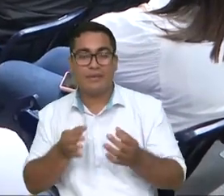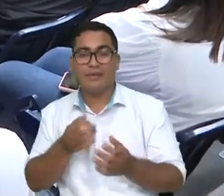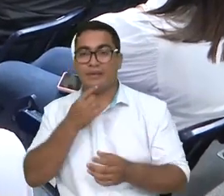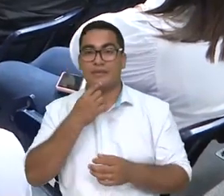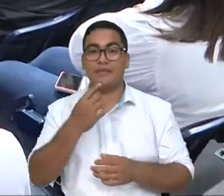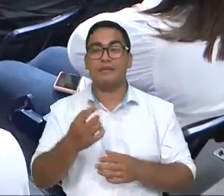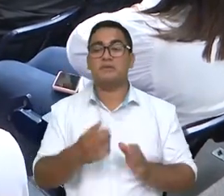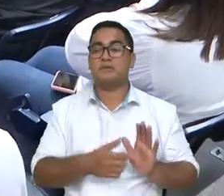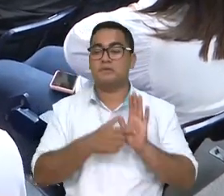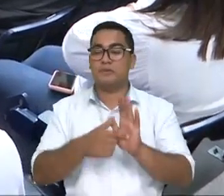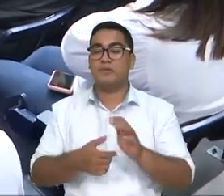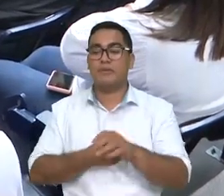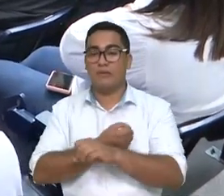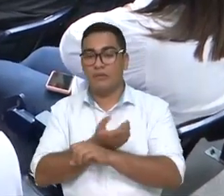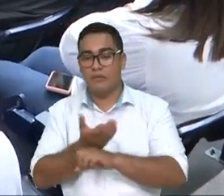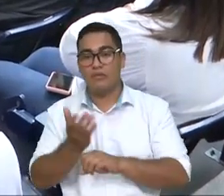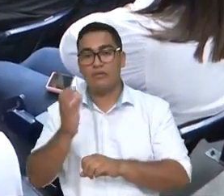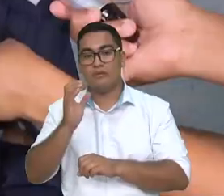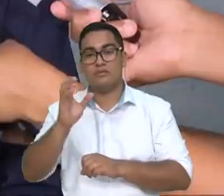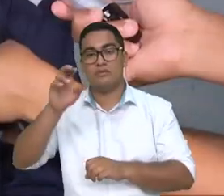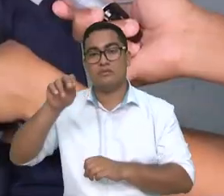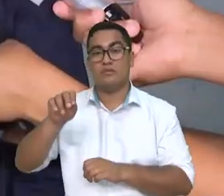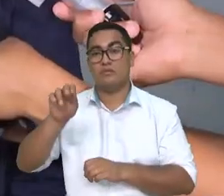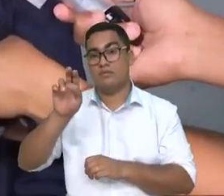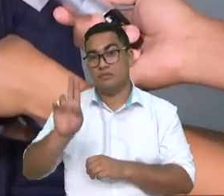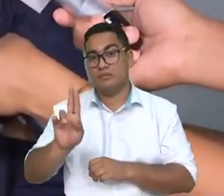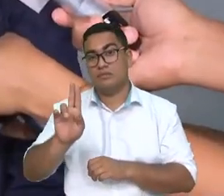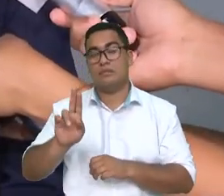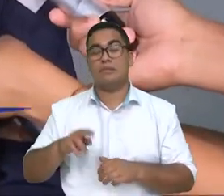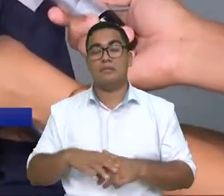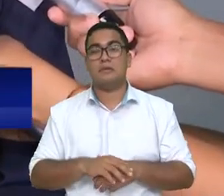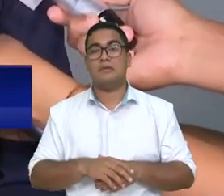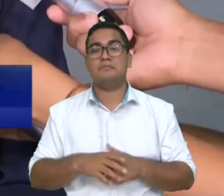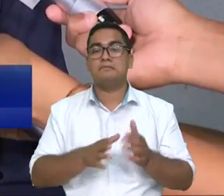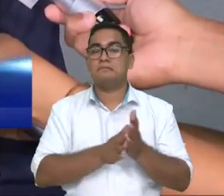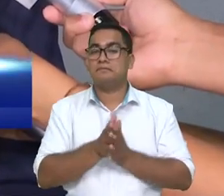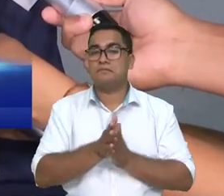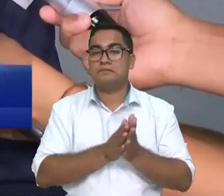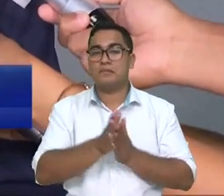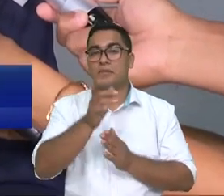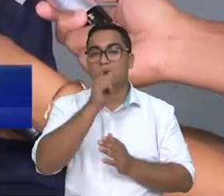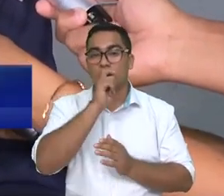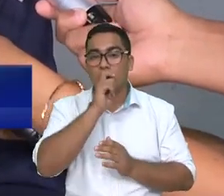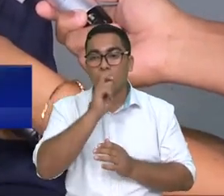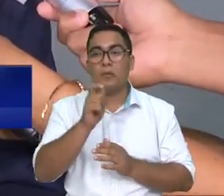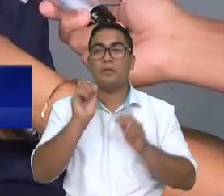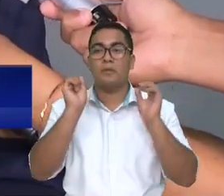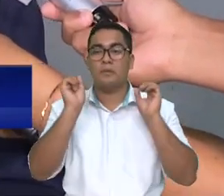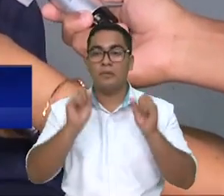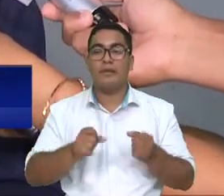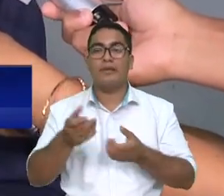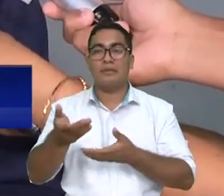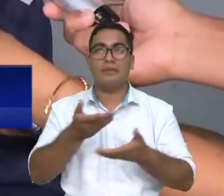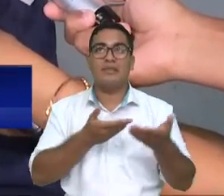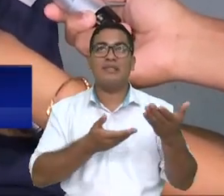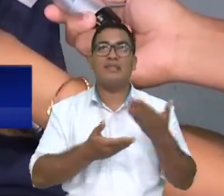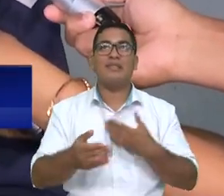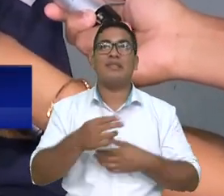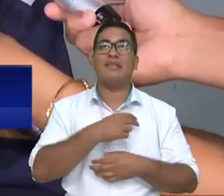al Consejo en Pleno del CNU. A nosotros nos complace poder compartir con ellos toda esta